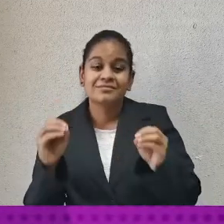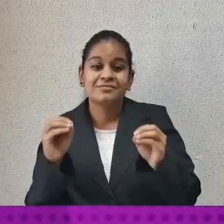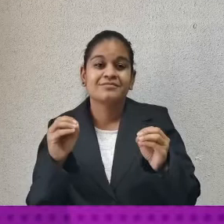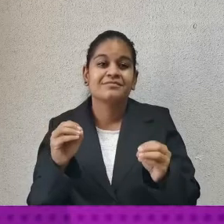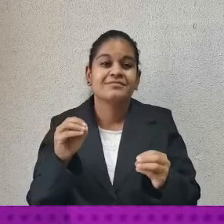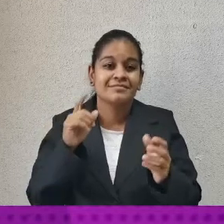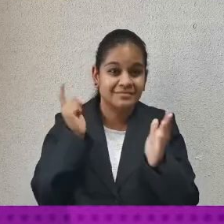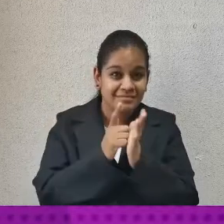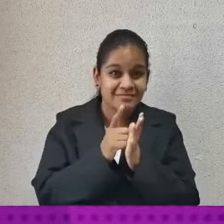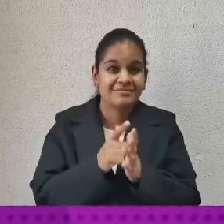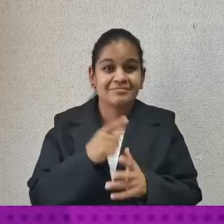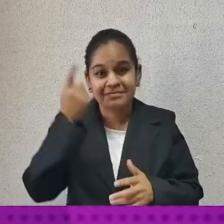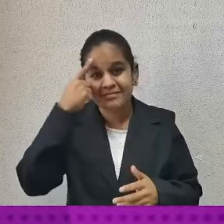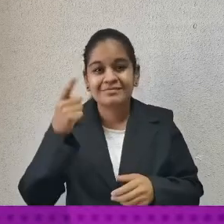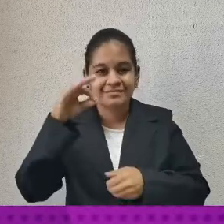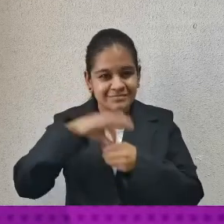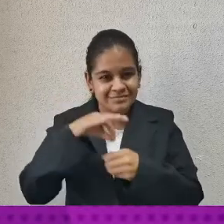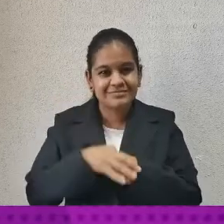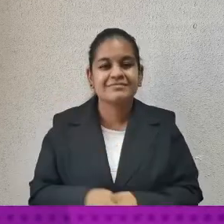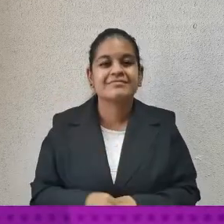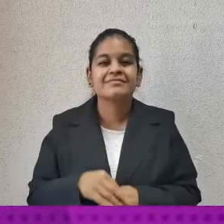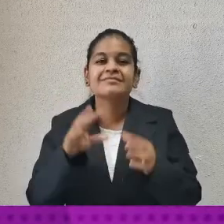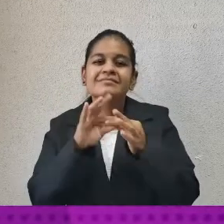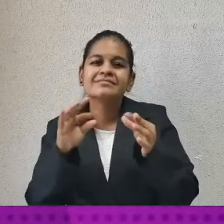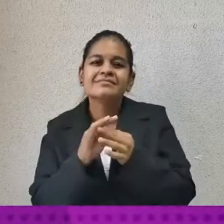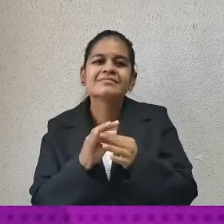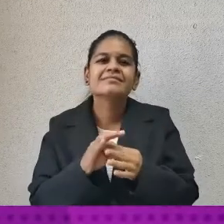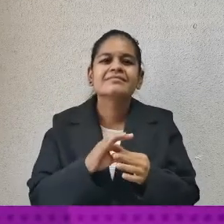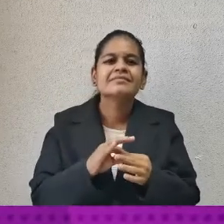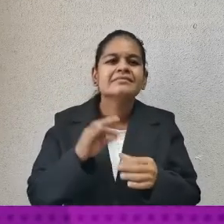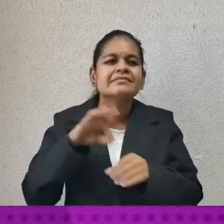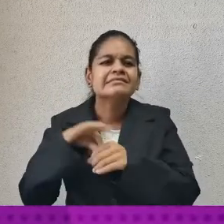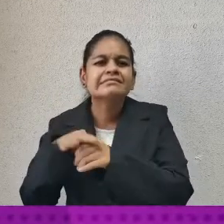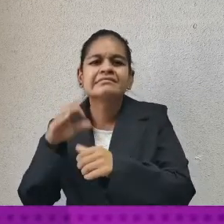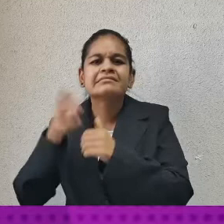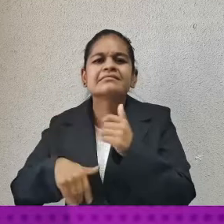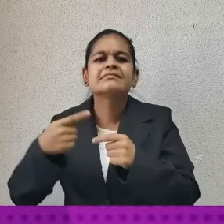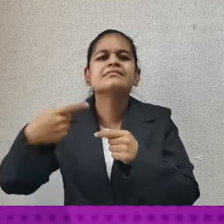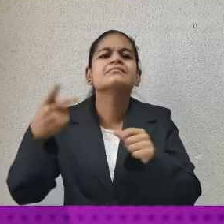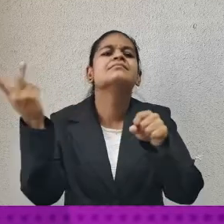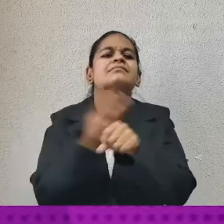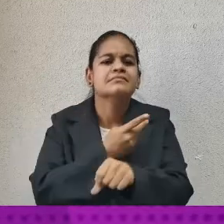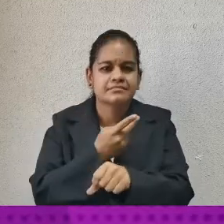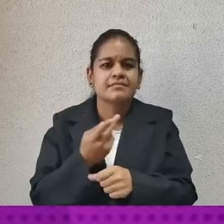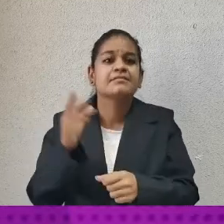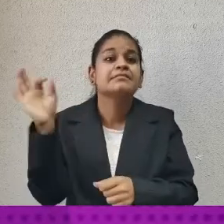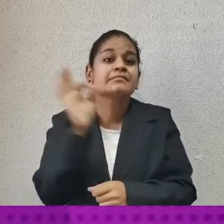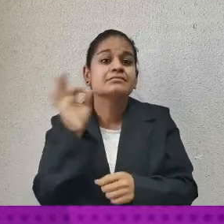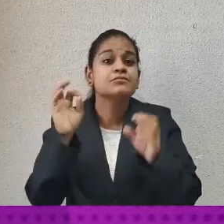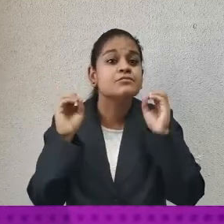la legalidad en un proceso electoral y lo que se aplica posteriormente, incluso cuando no se está en un